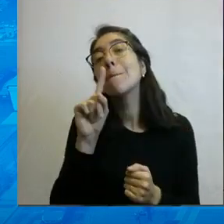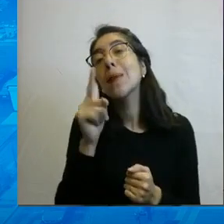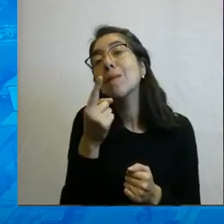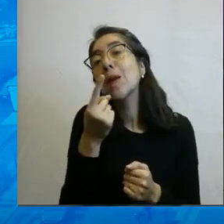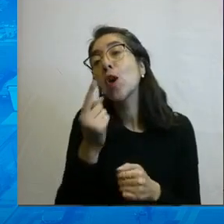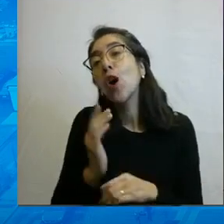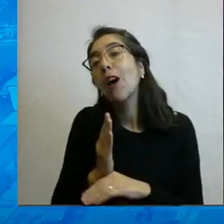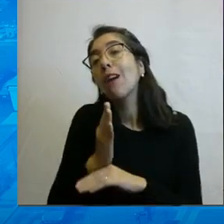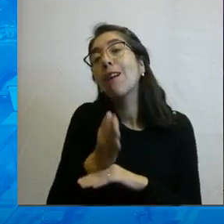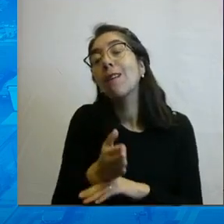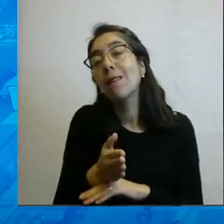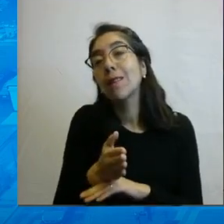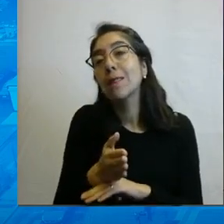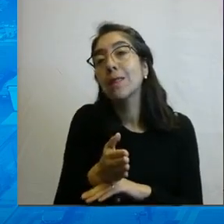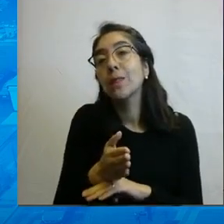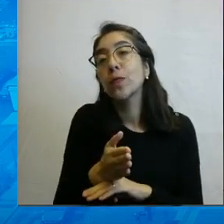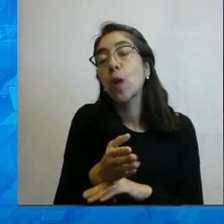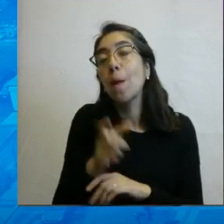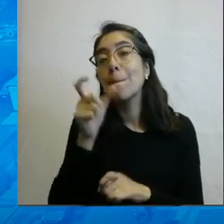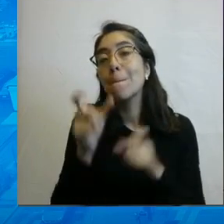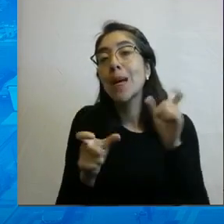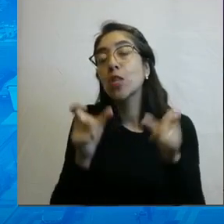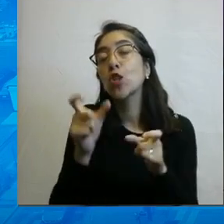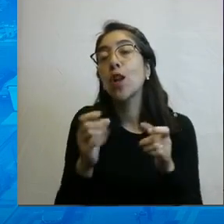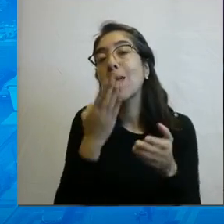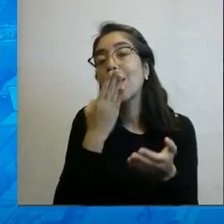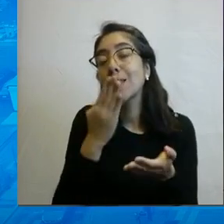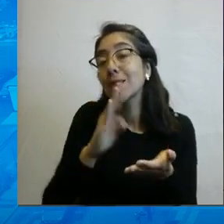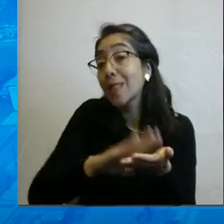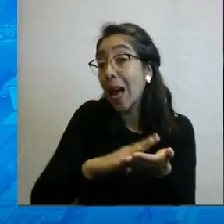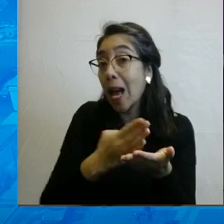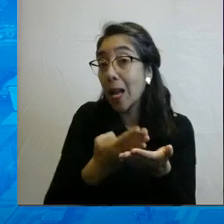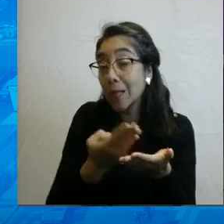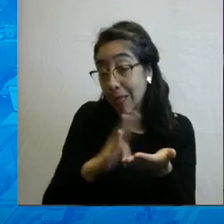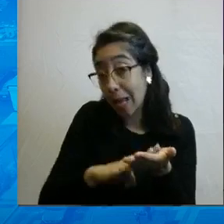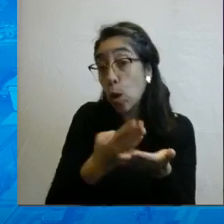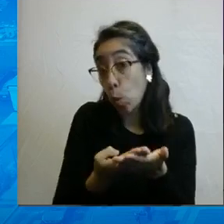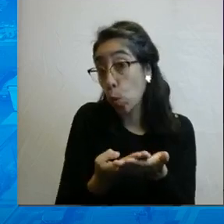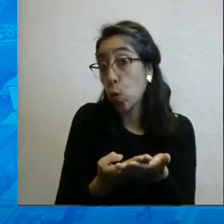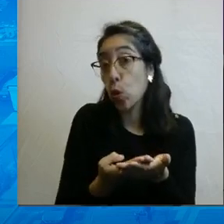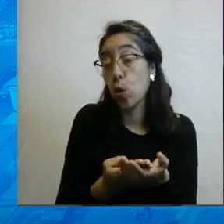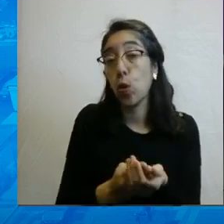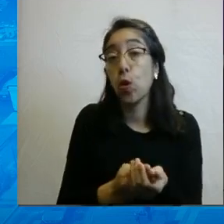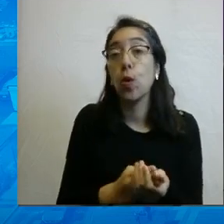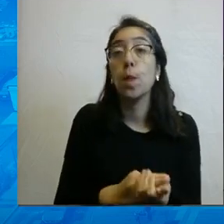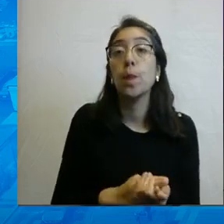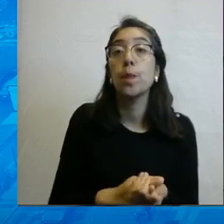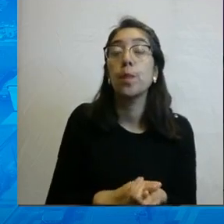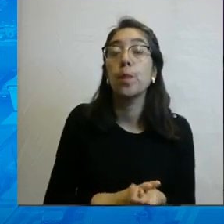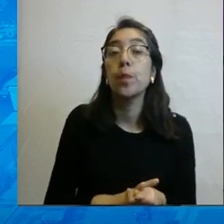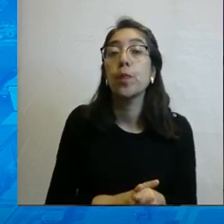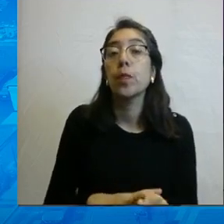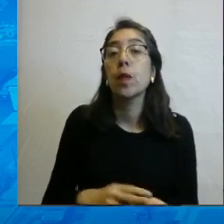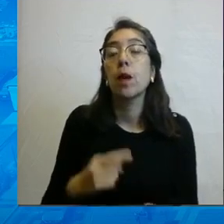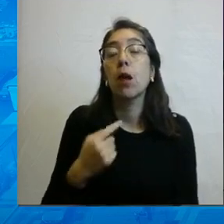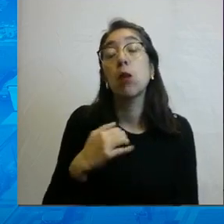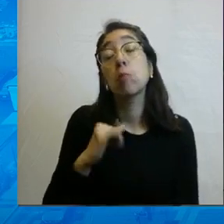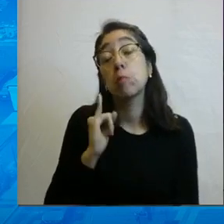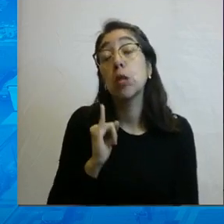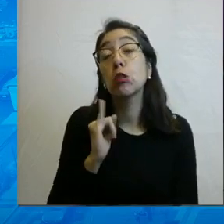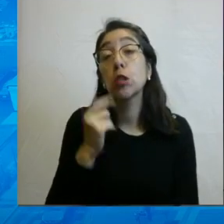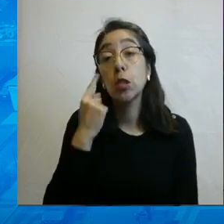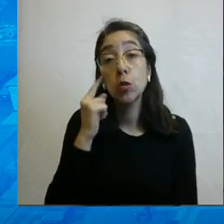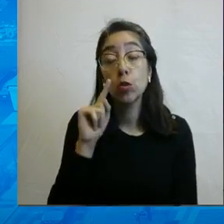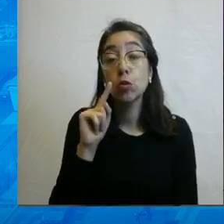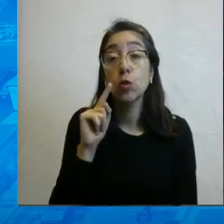poder entrar a trabajar respecto a la situación que usted plantea. Lo que sí nosotros vamos a hacer de manera proactiva a propósito del problema que